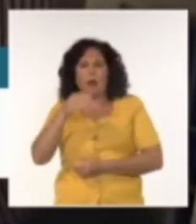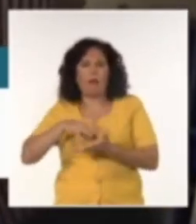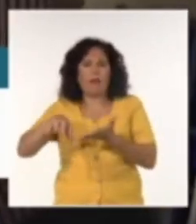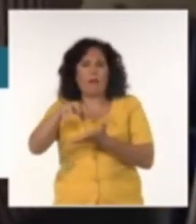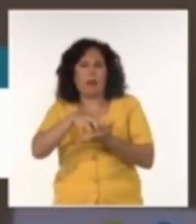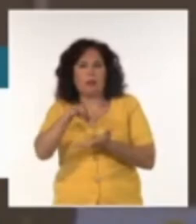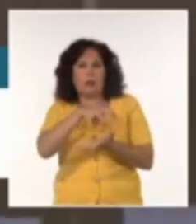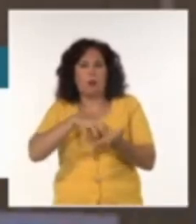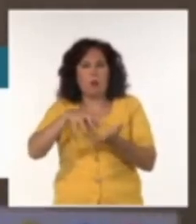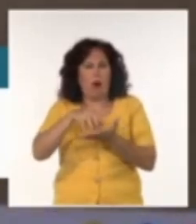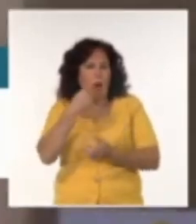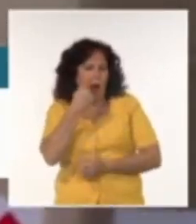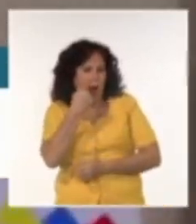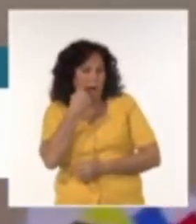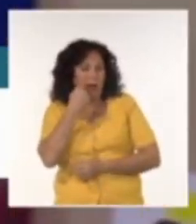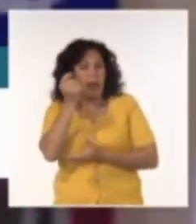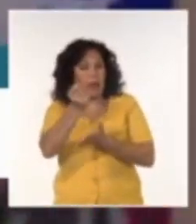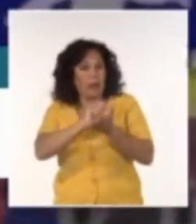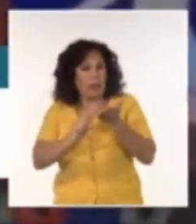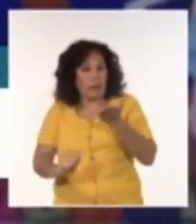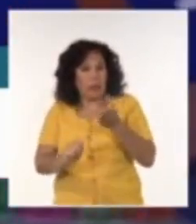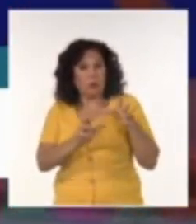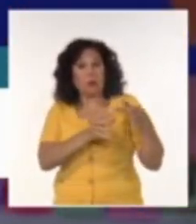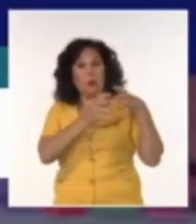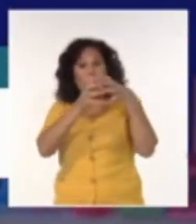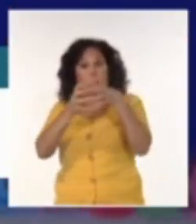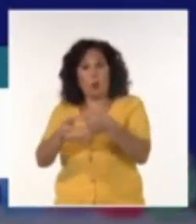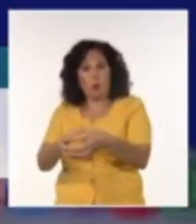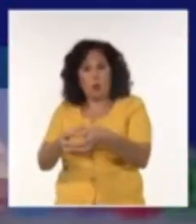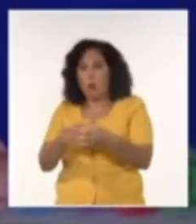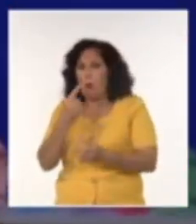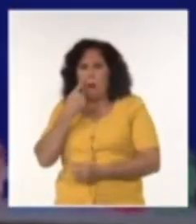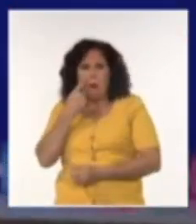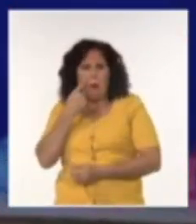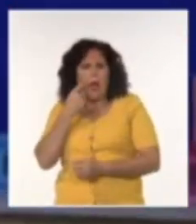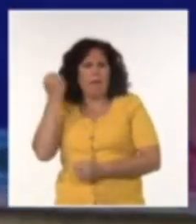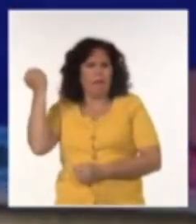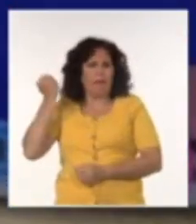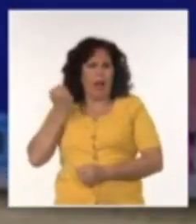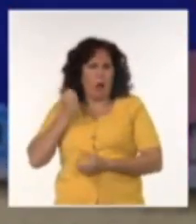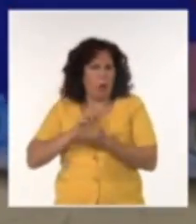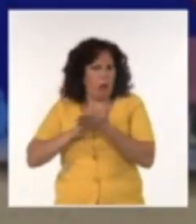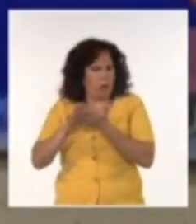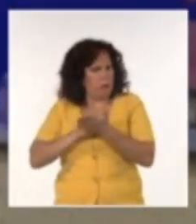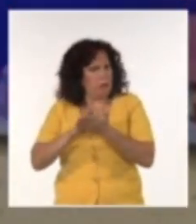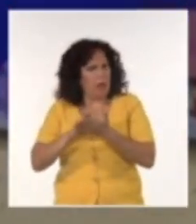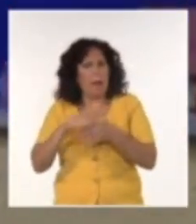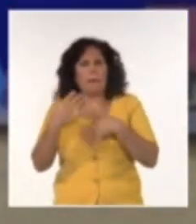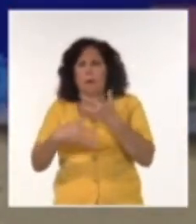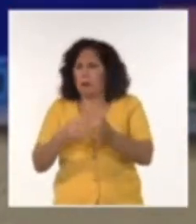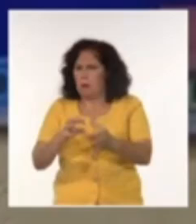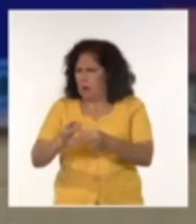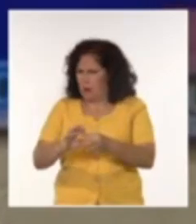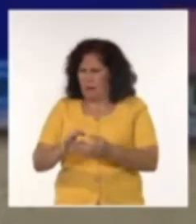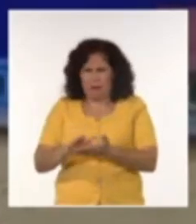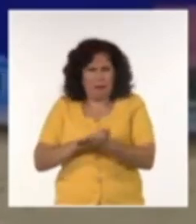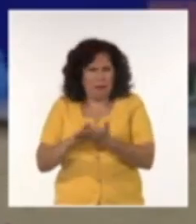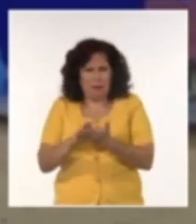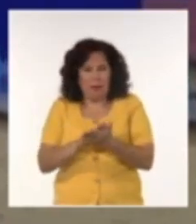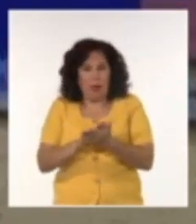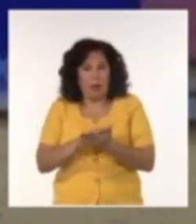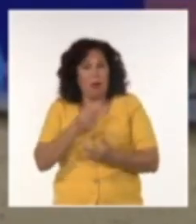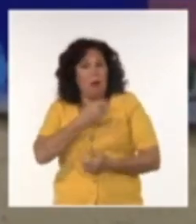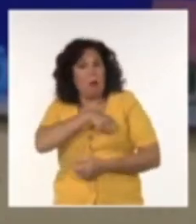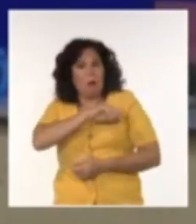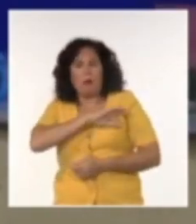el país. El texto añade que la delegación no presenció casos de fraude ni irregularidades graves y constató una satisfacción general